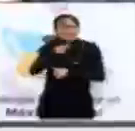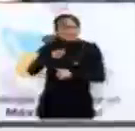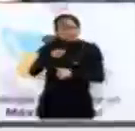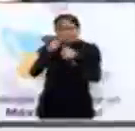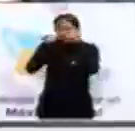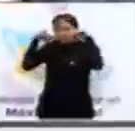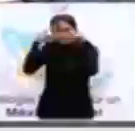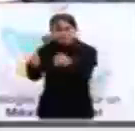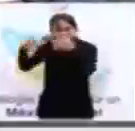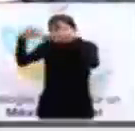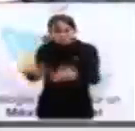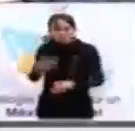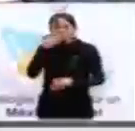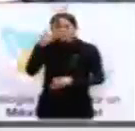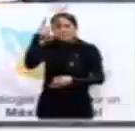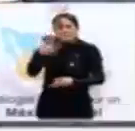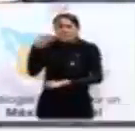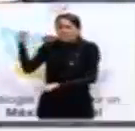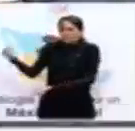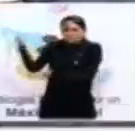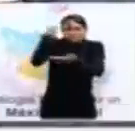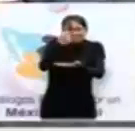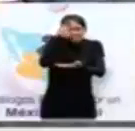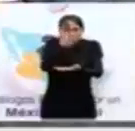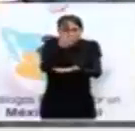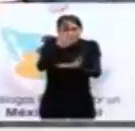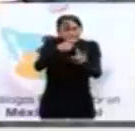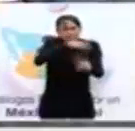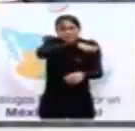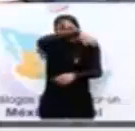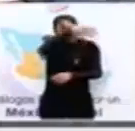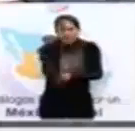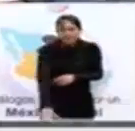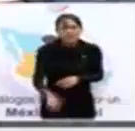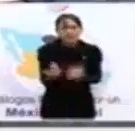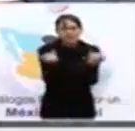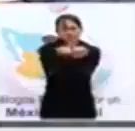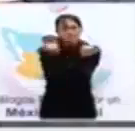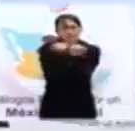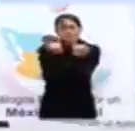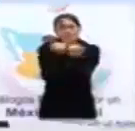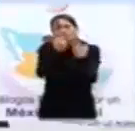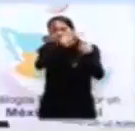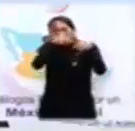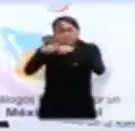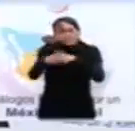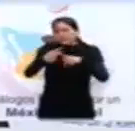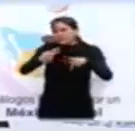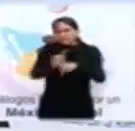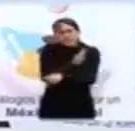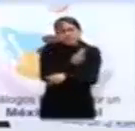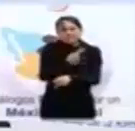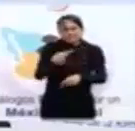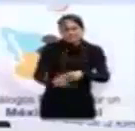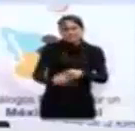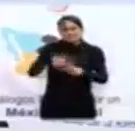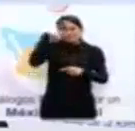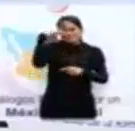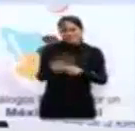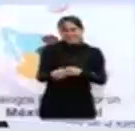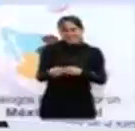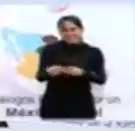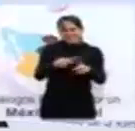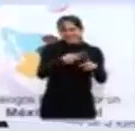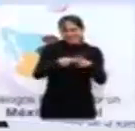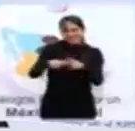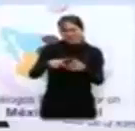que incorporar en las cuentas ambientales, como lo ha venido haciendo las cuentas verdes en el caso de México, para cambiar un